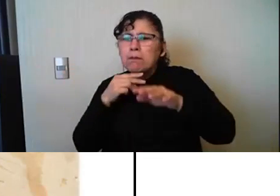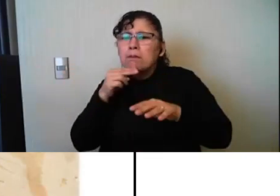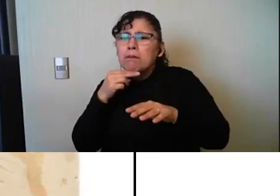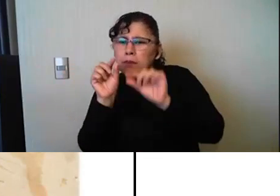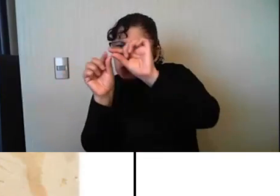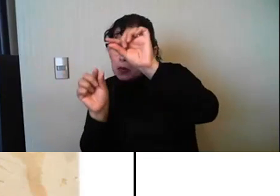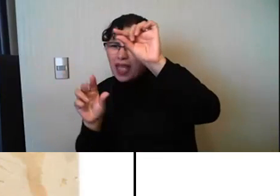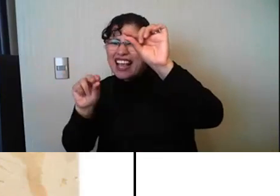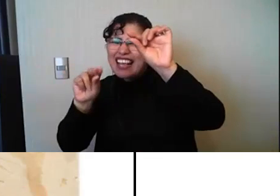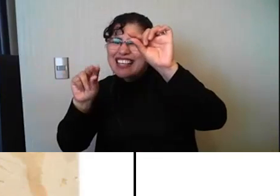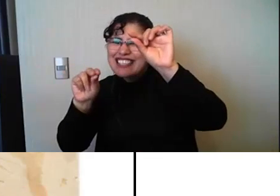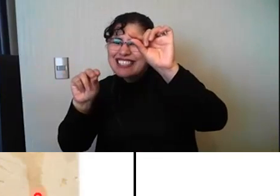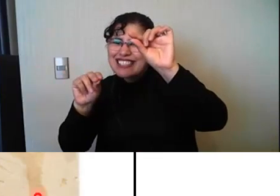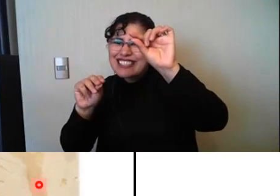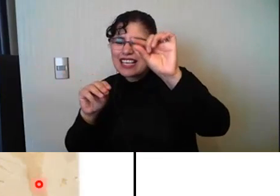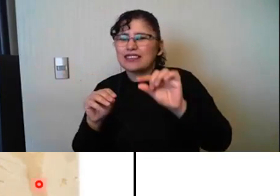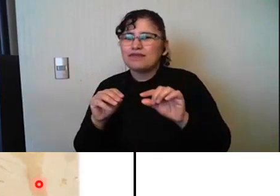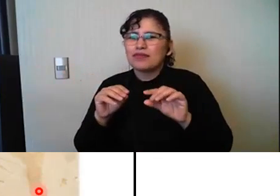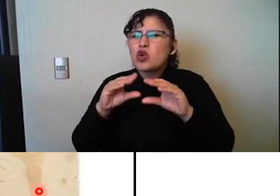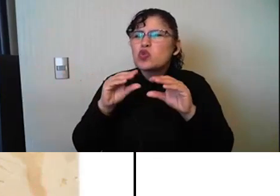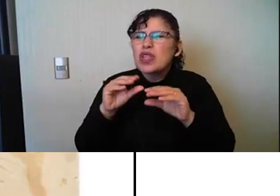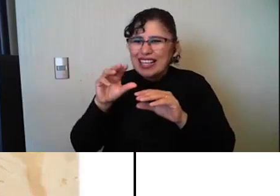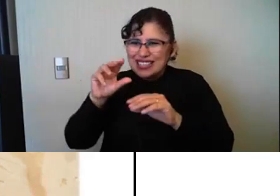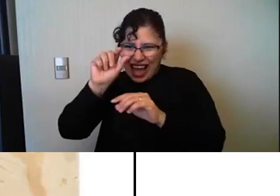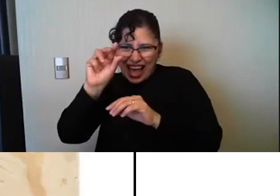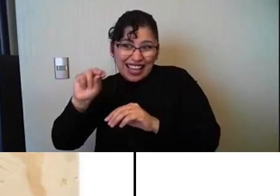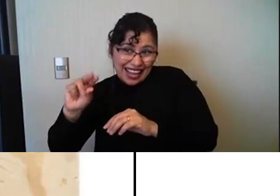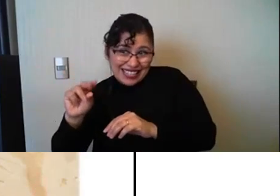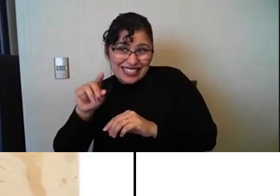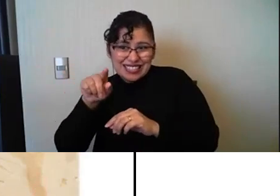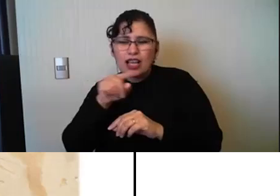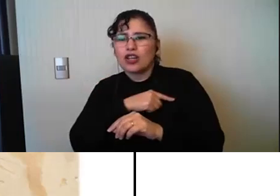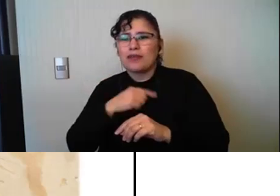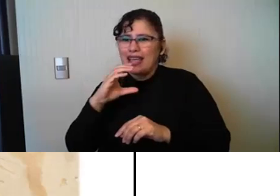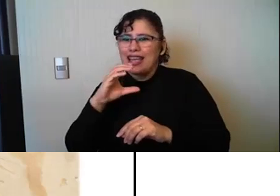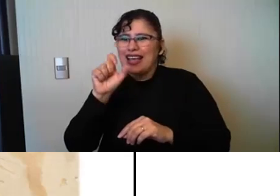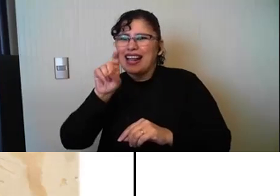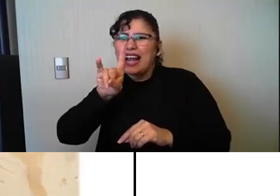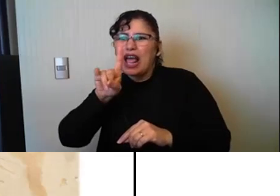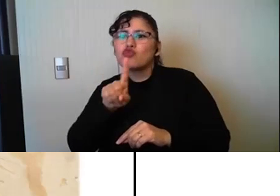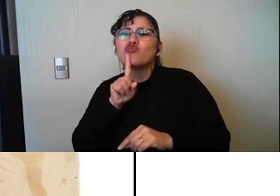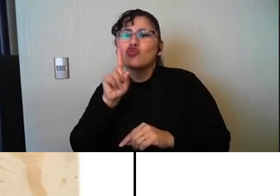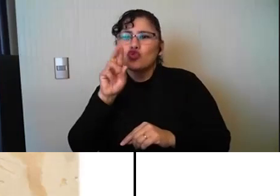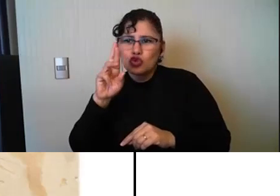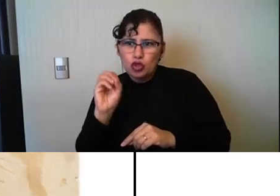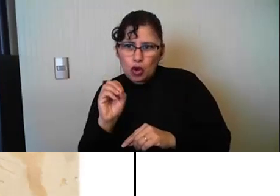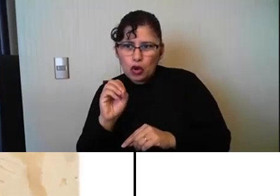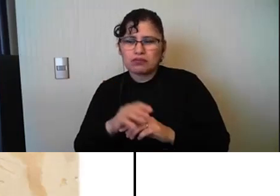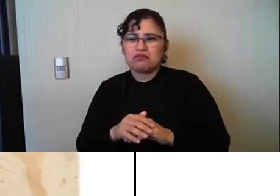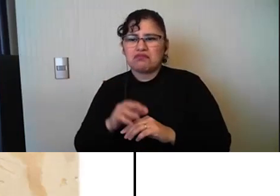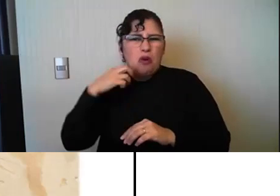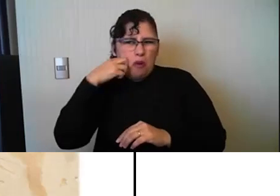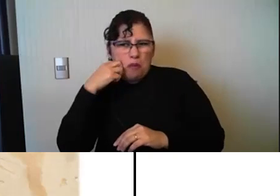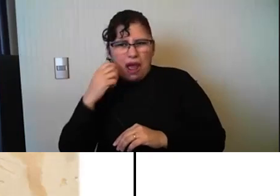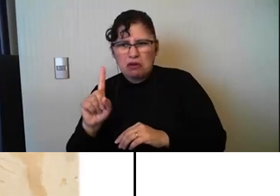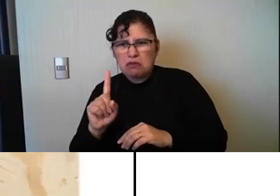el claustro, que no tiene una función muy conocida en los humanos, y luego sigue otra sustancia